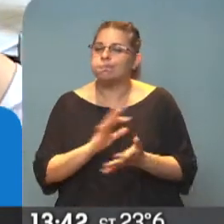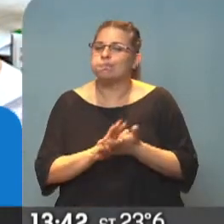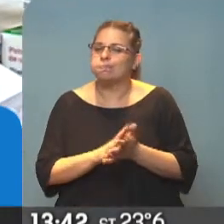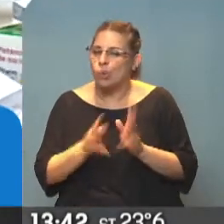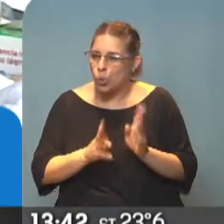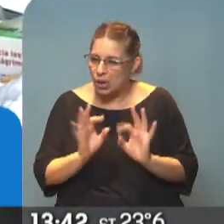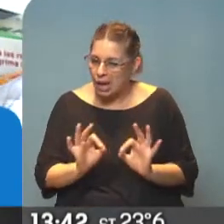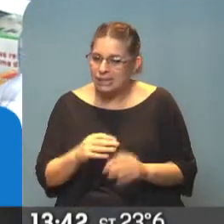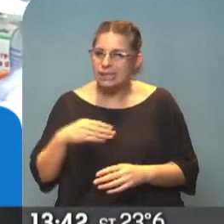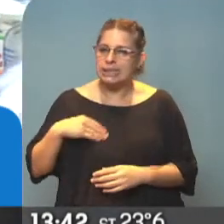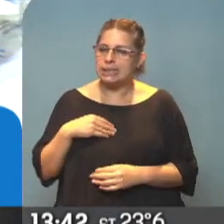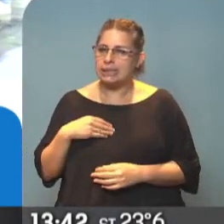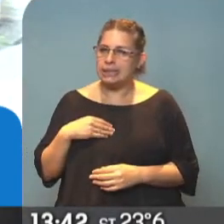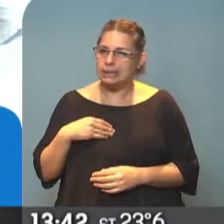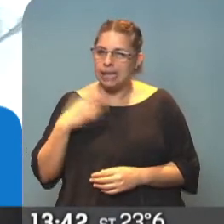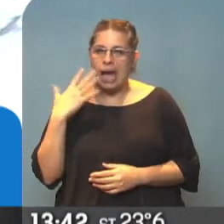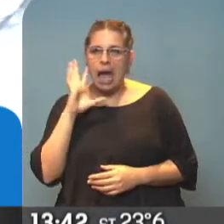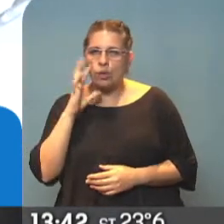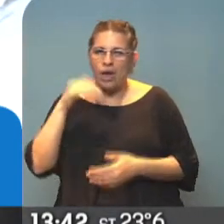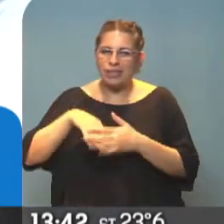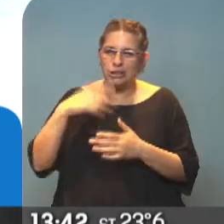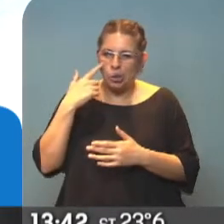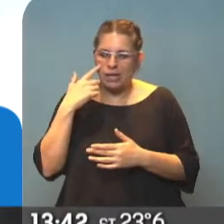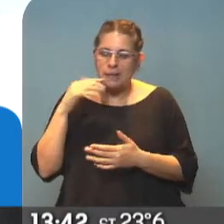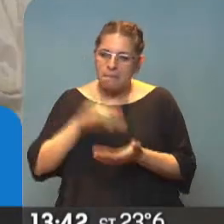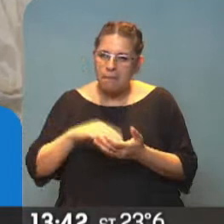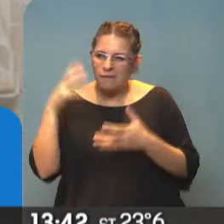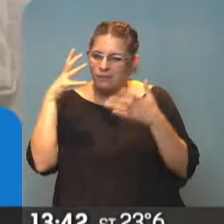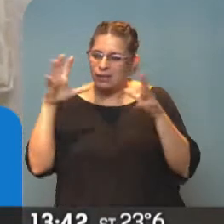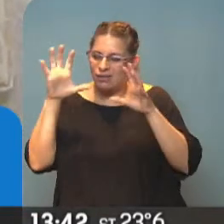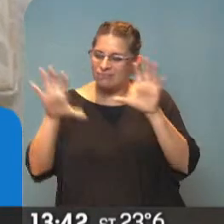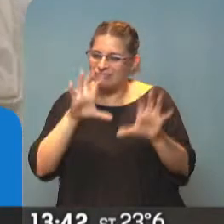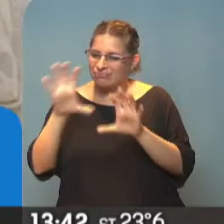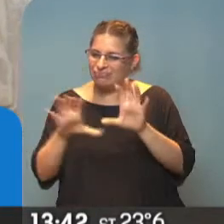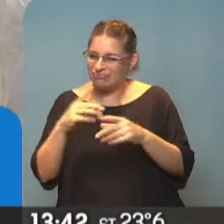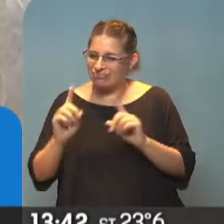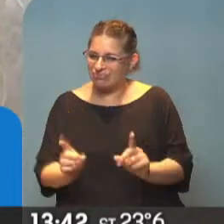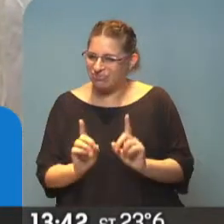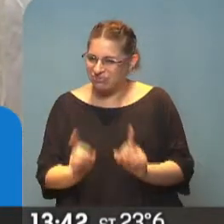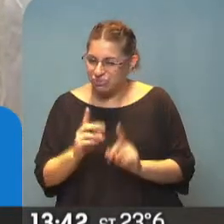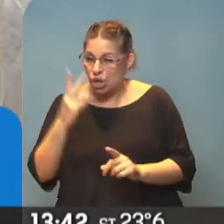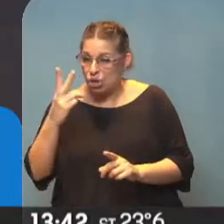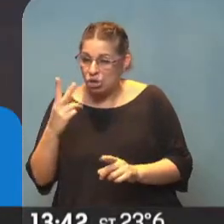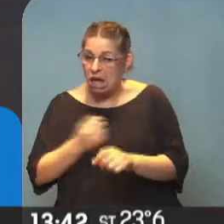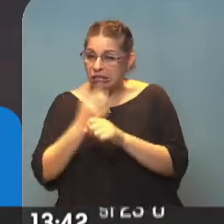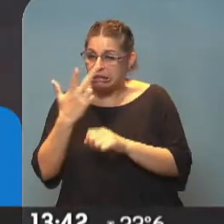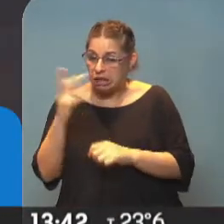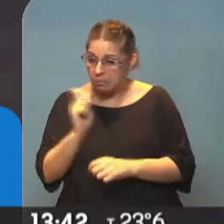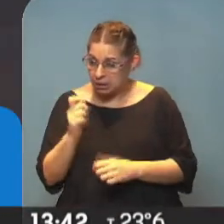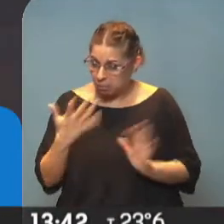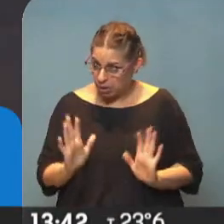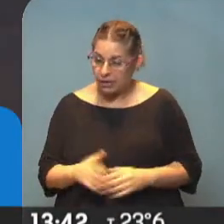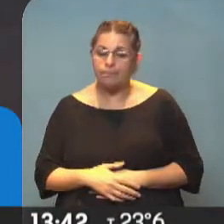normal que la sensación de cuerpo extraño y visión borrosa persista entre 2 a 3 meses. La